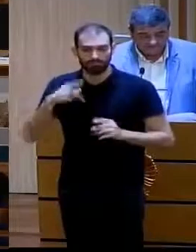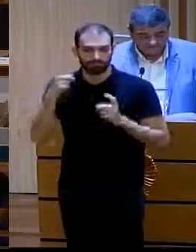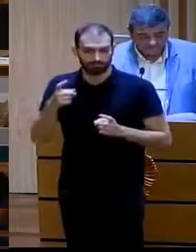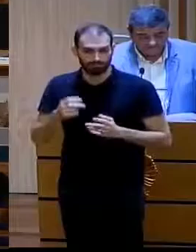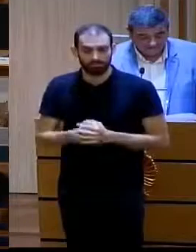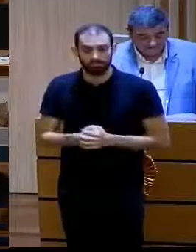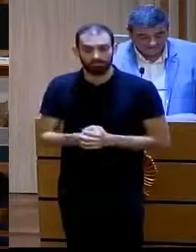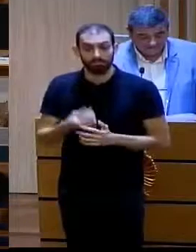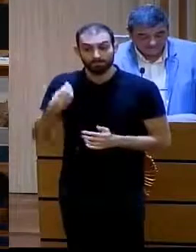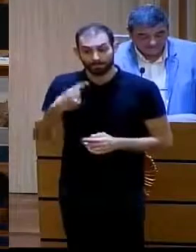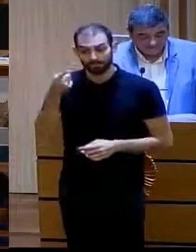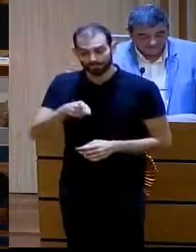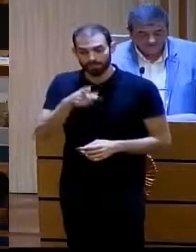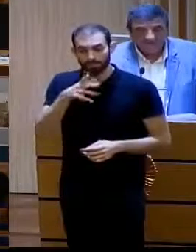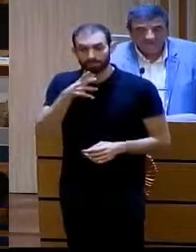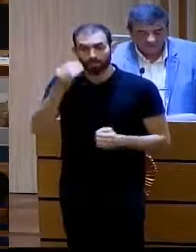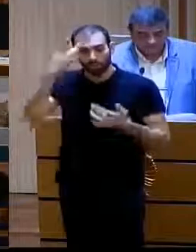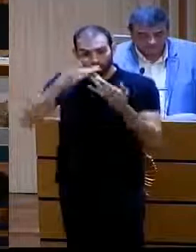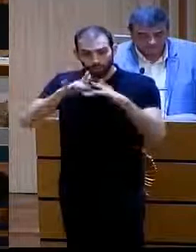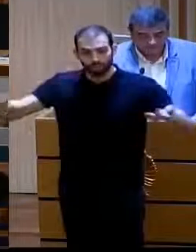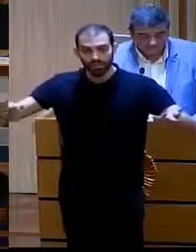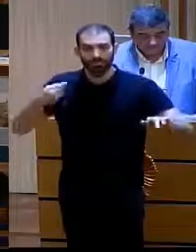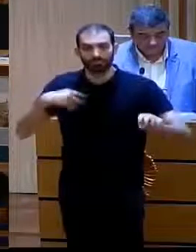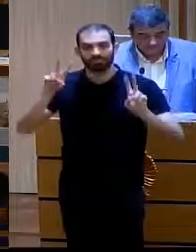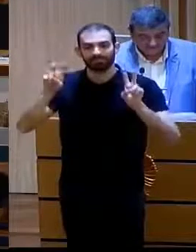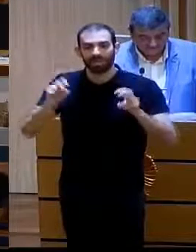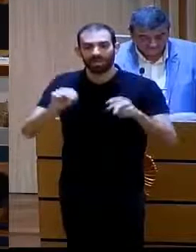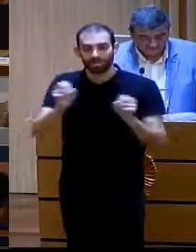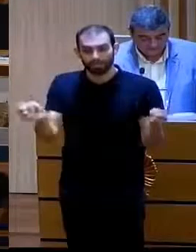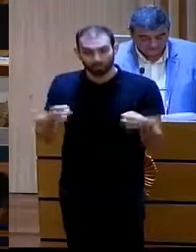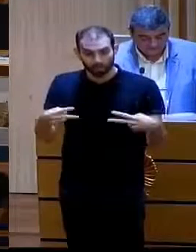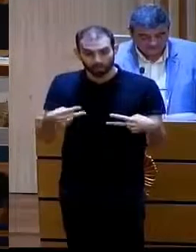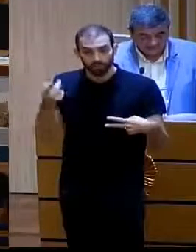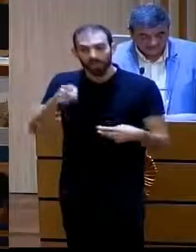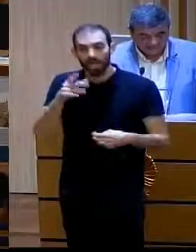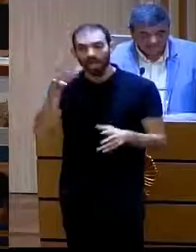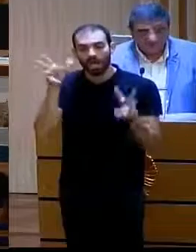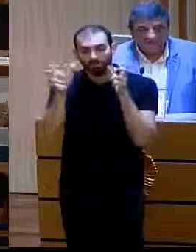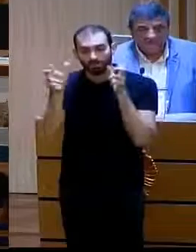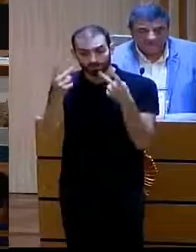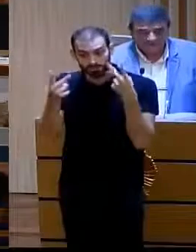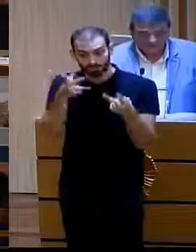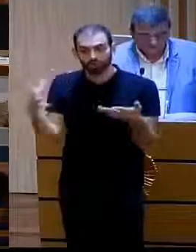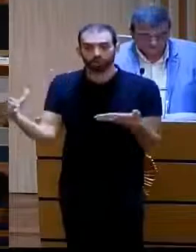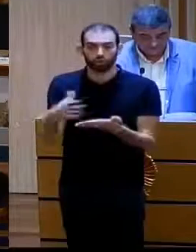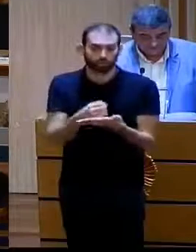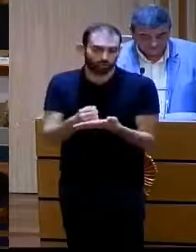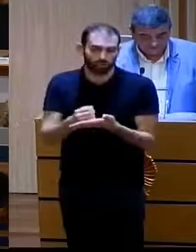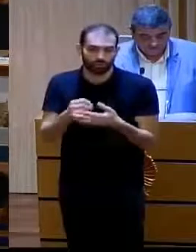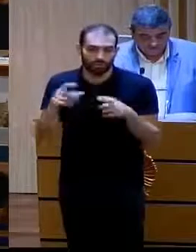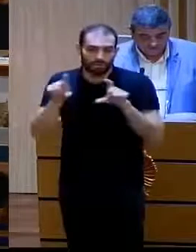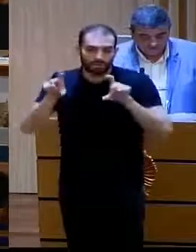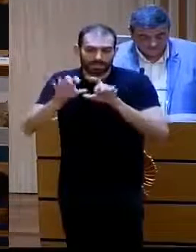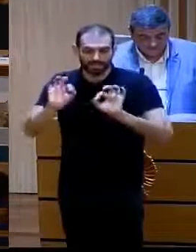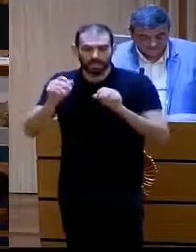conciencia sobre el subtitulado y la audiodescripción entre todos los operadores de lo audiovisual, contando para ello con